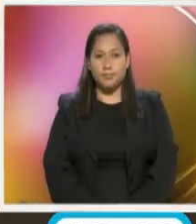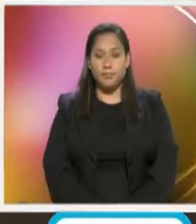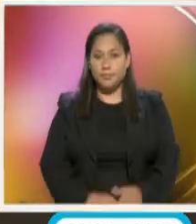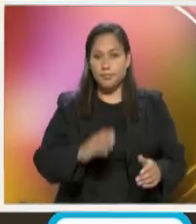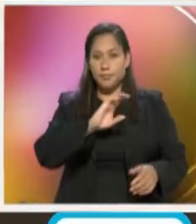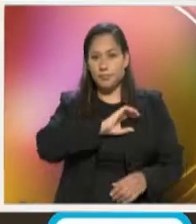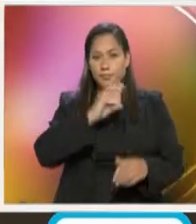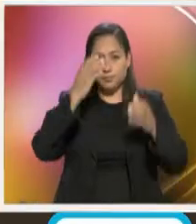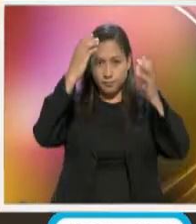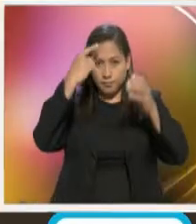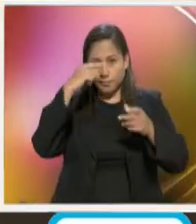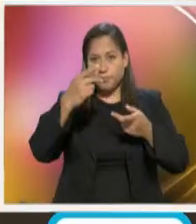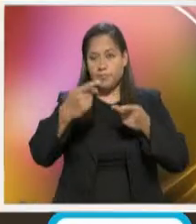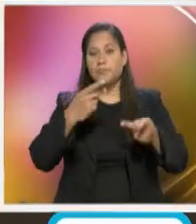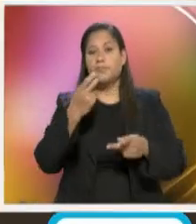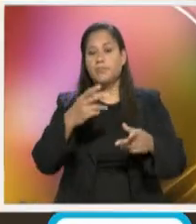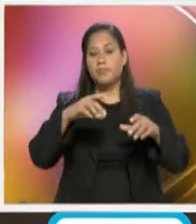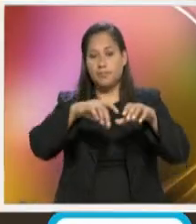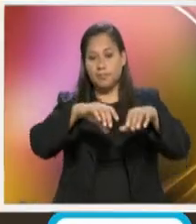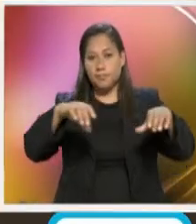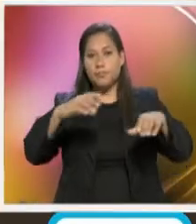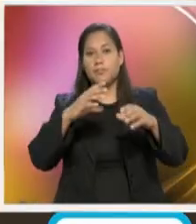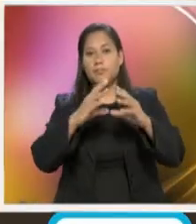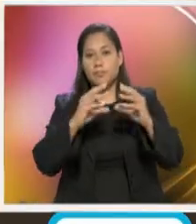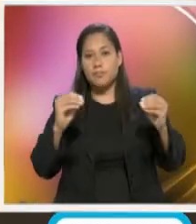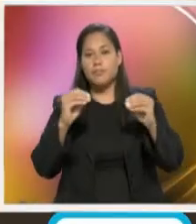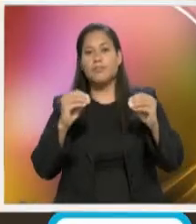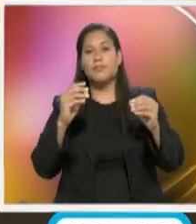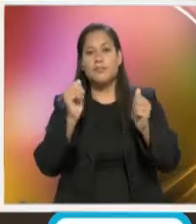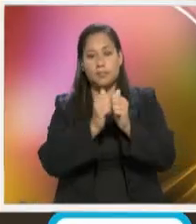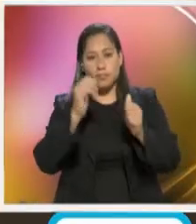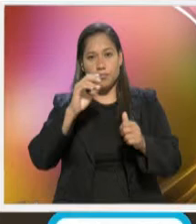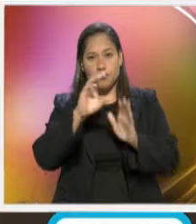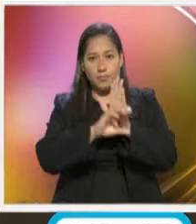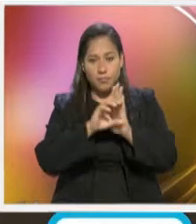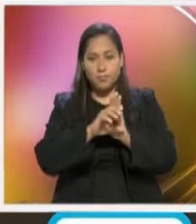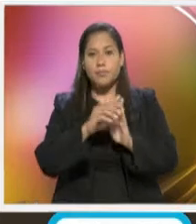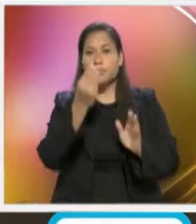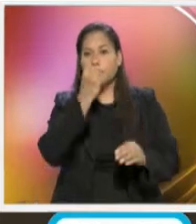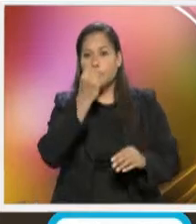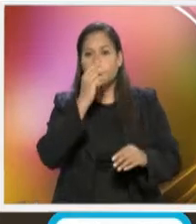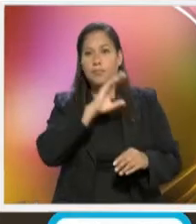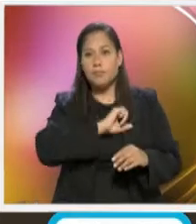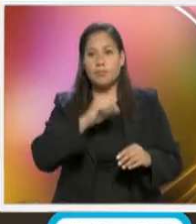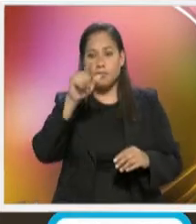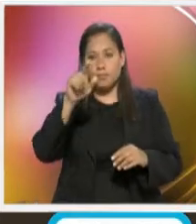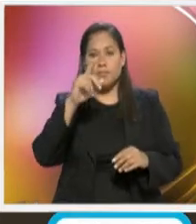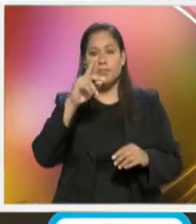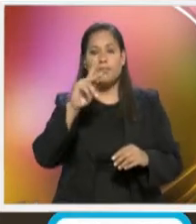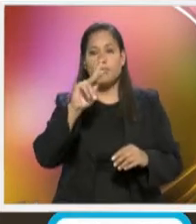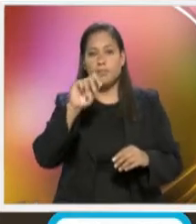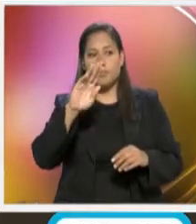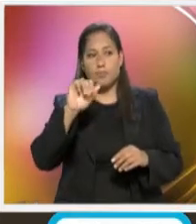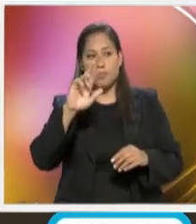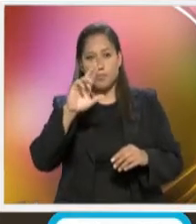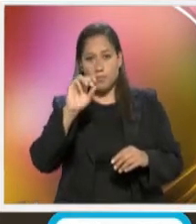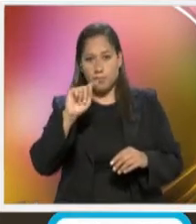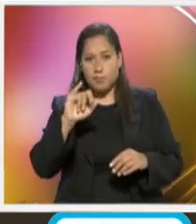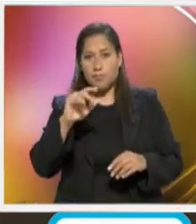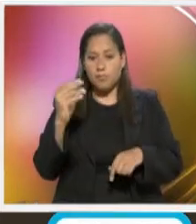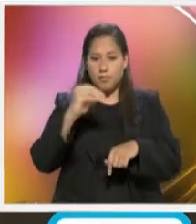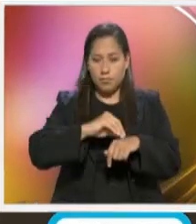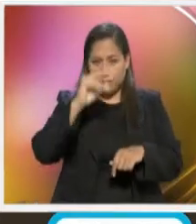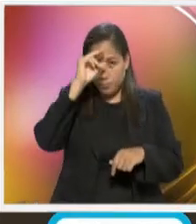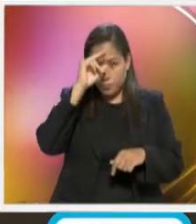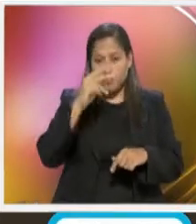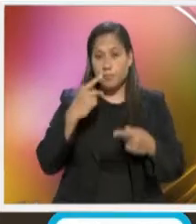Querido chef, para preparar esta lasaña de calabaza con jamón, el platillo favorito de Pavarotti, la lasaña, y tú le has puesto creatividad y que le alcance a